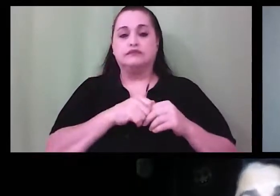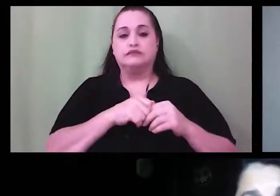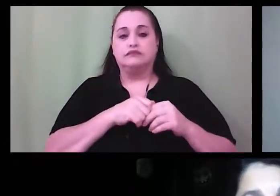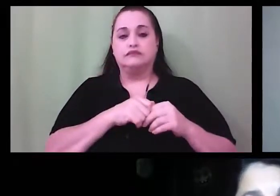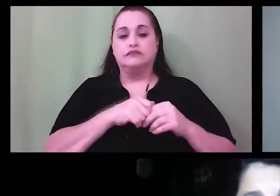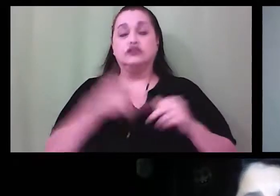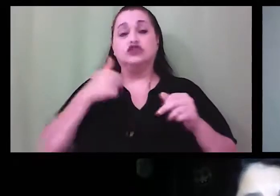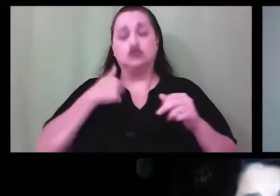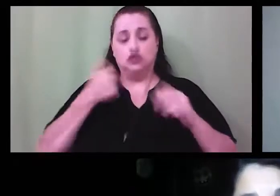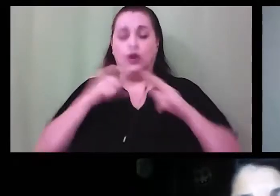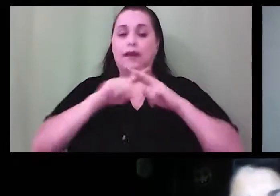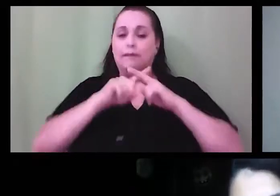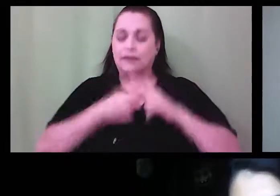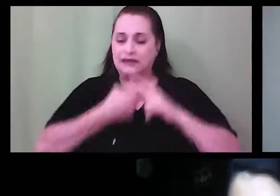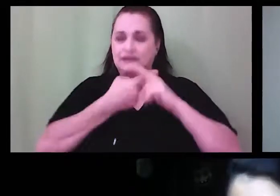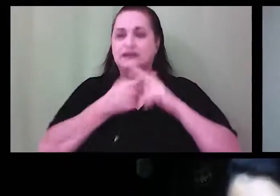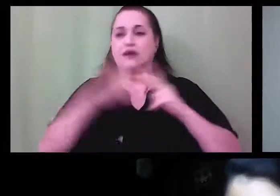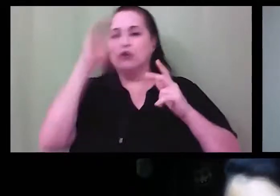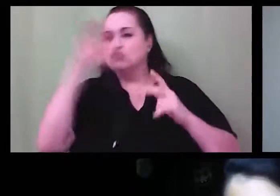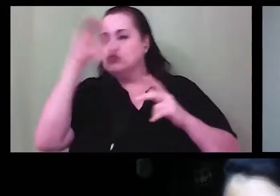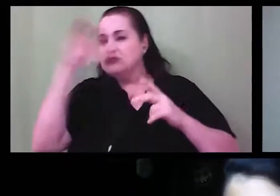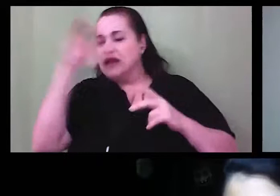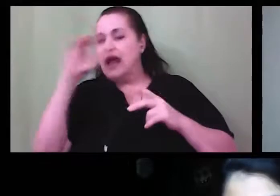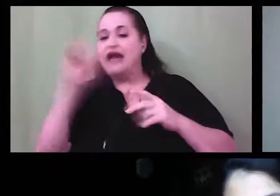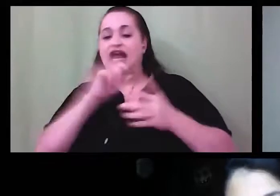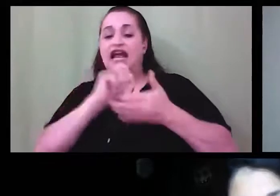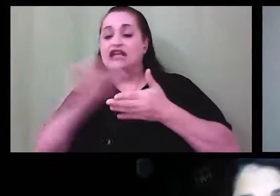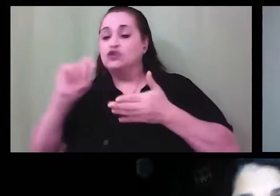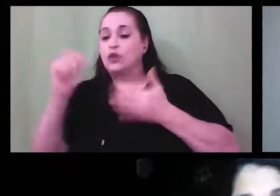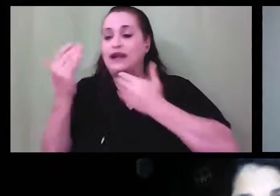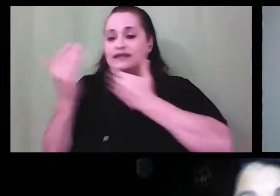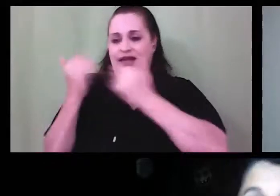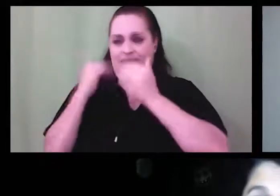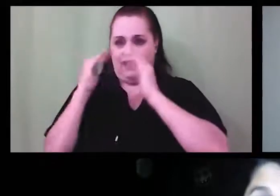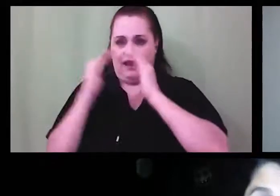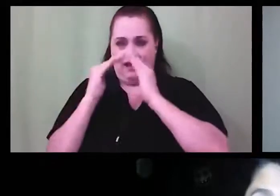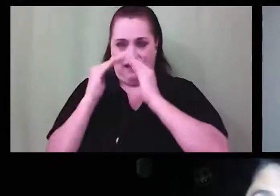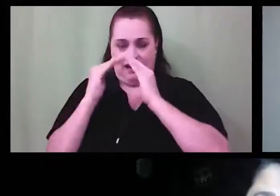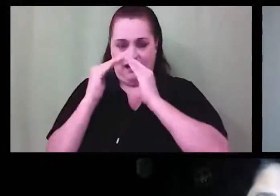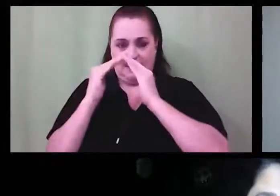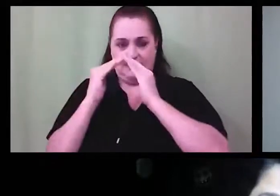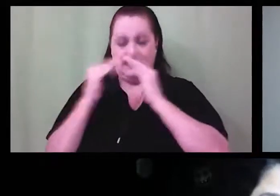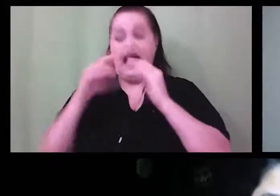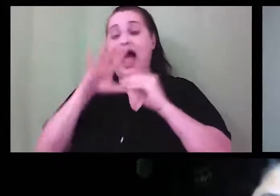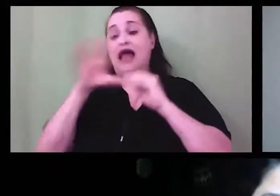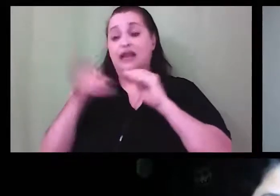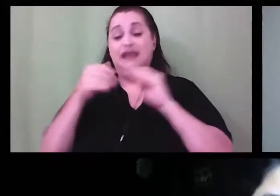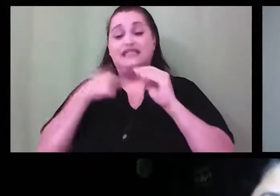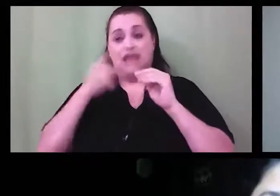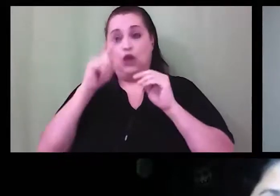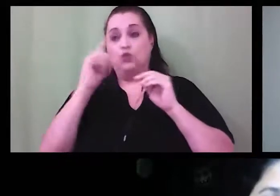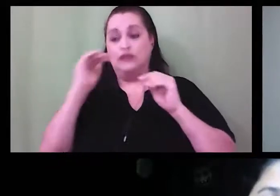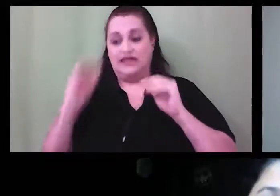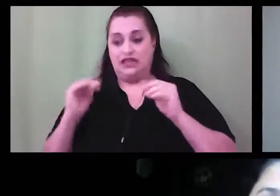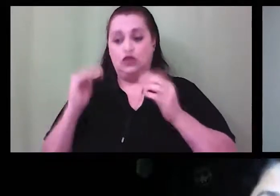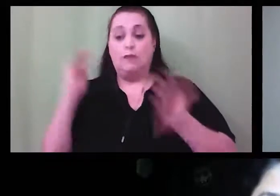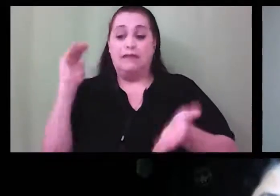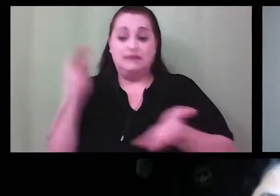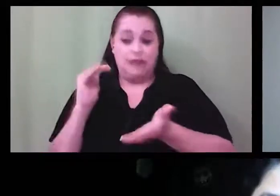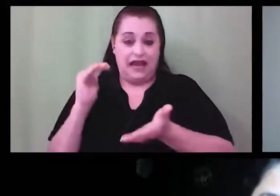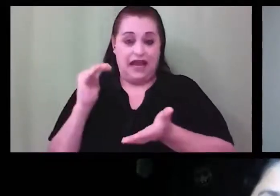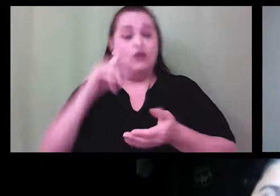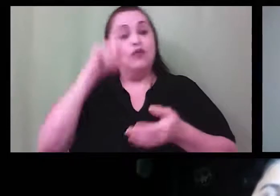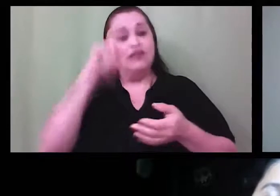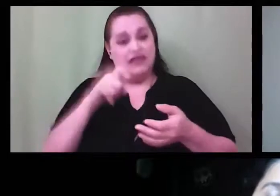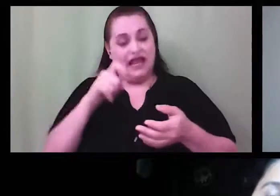Yo empecé a buscar las escuelas de la zona por donde vivo y además tengo un niño más chiquito, entonces tenía